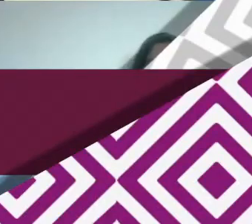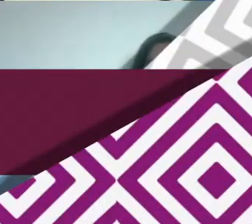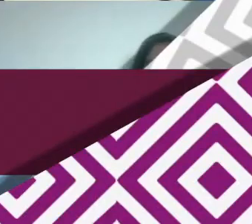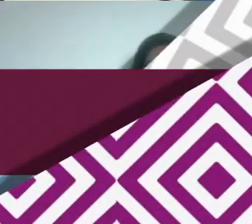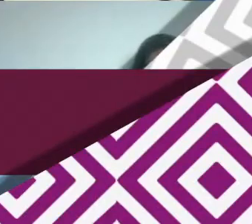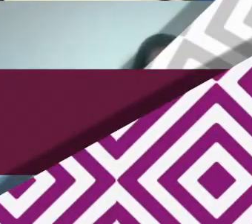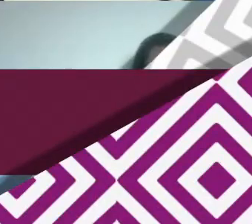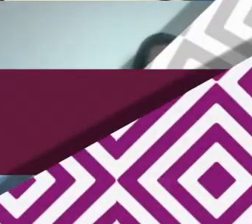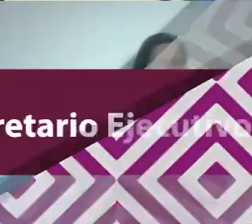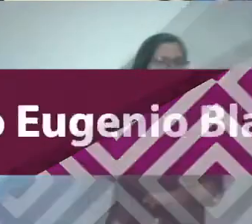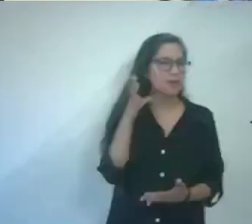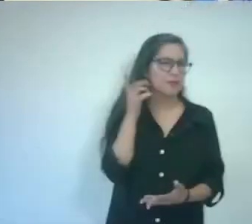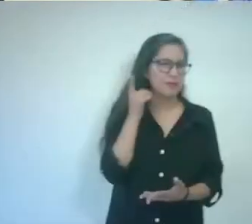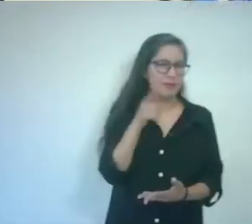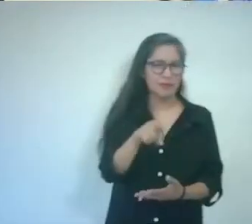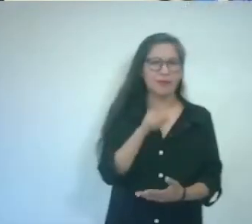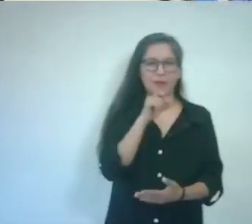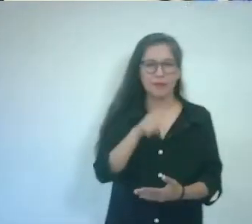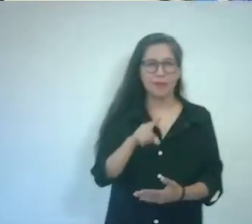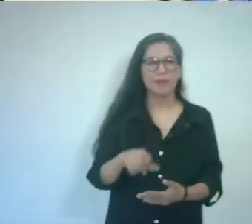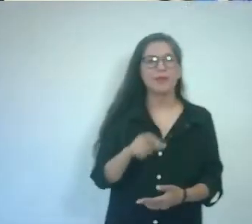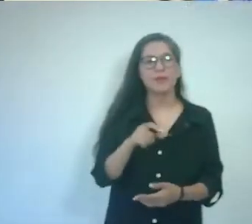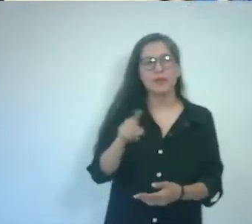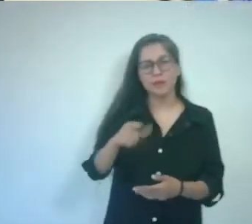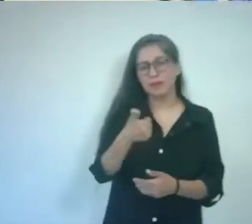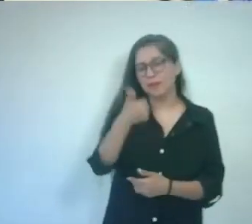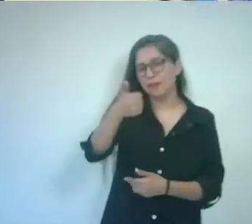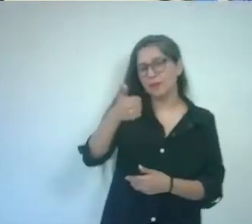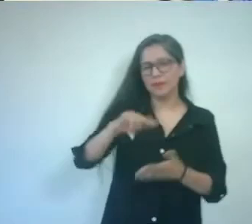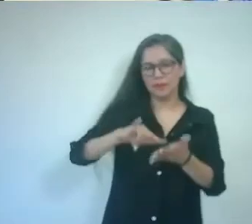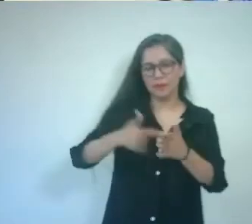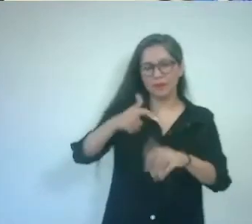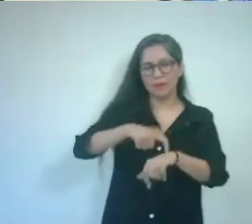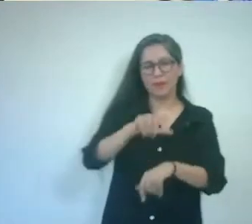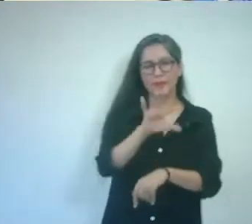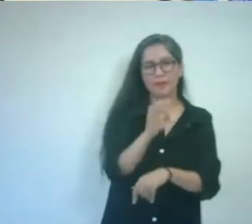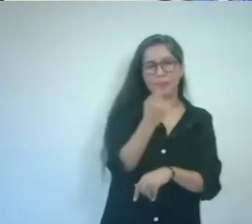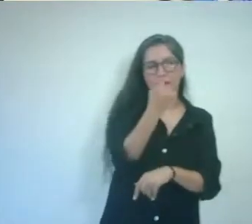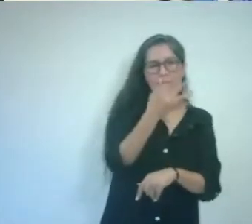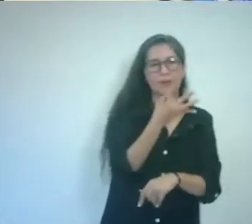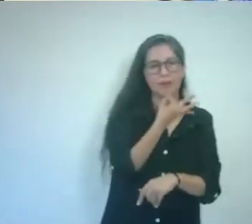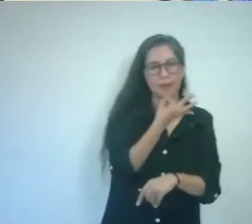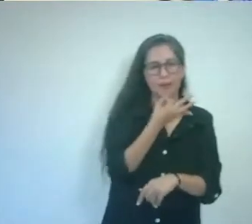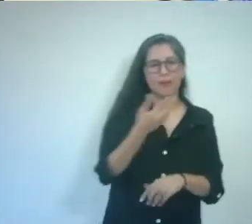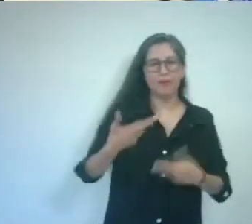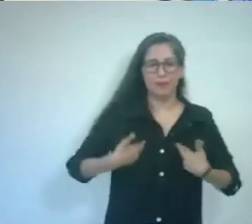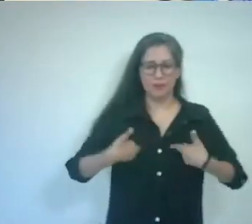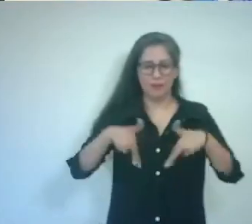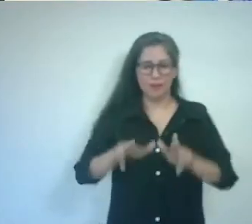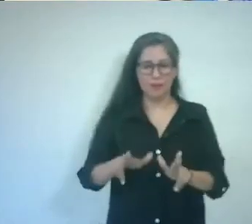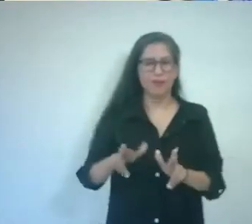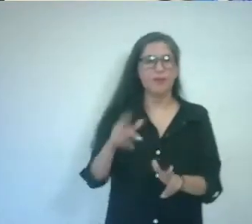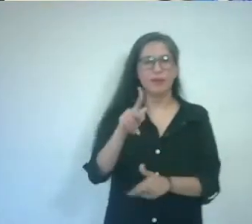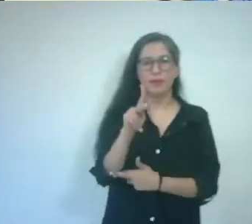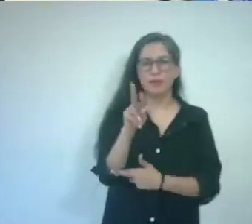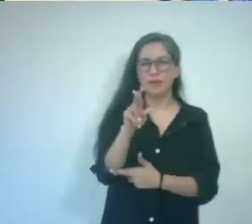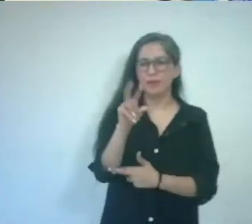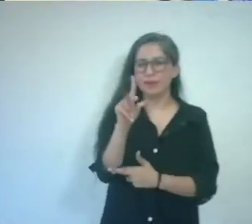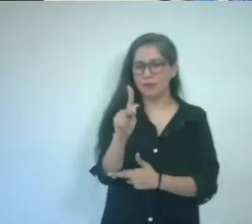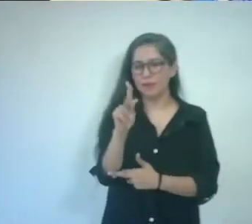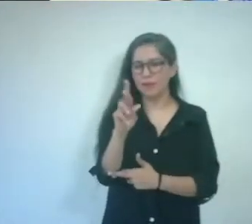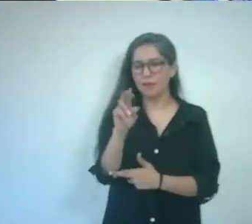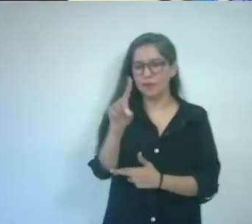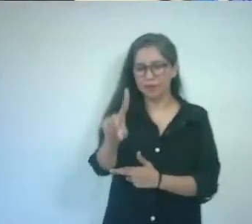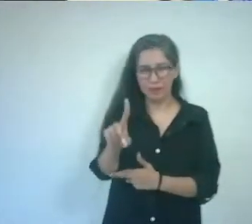primera mayoría del Congreso del Estado. Asimismo, siendo las 6:51, se integró el representante del Partido Revolucionario Institucional, el